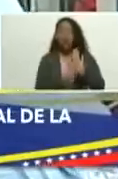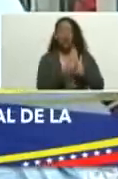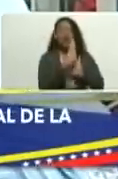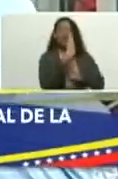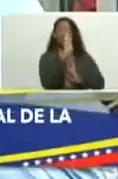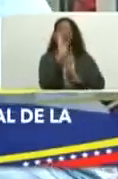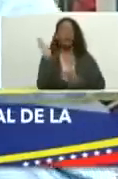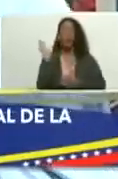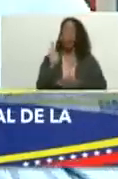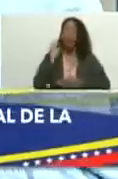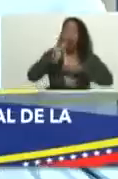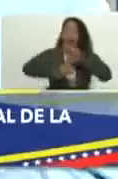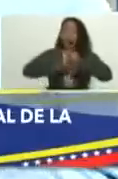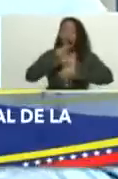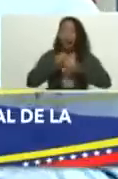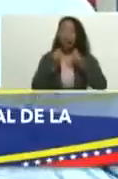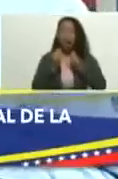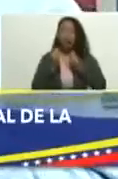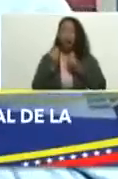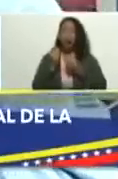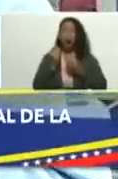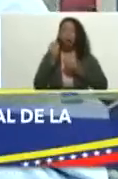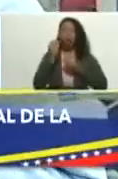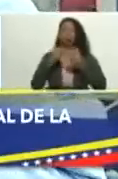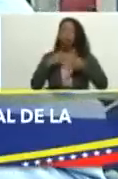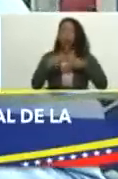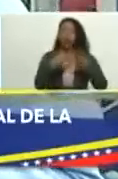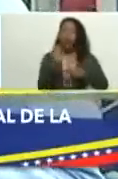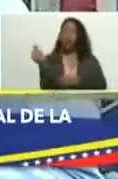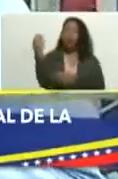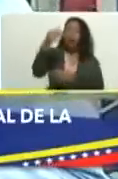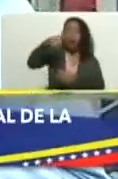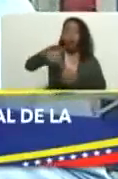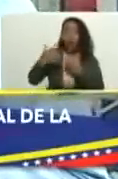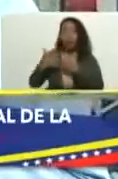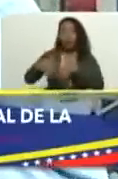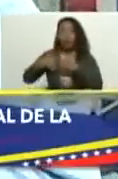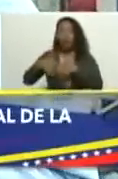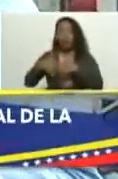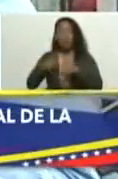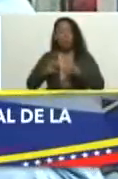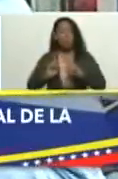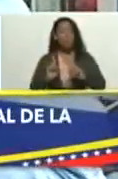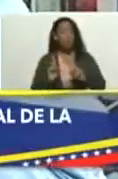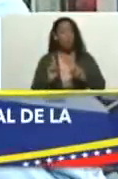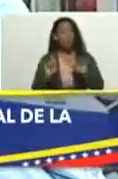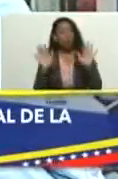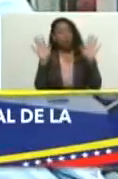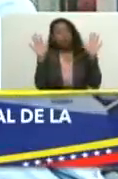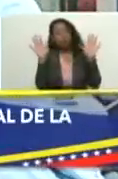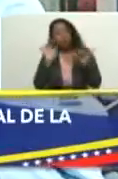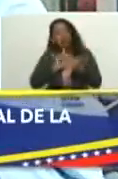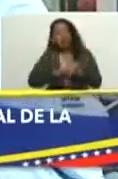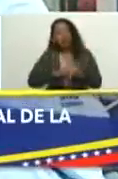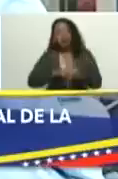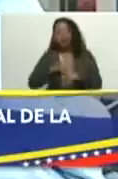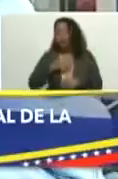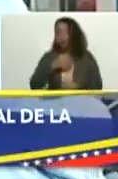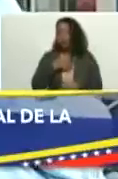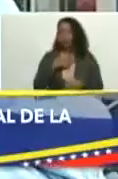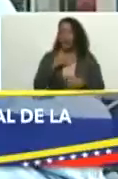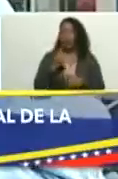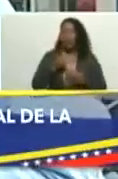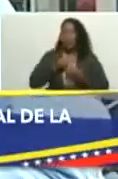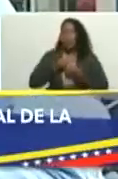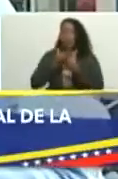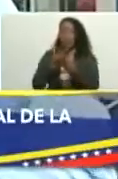desarrollando para apalancar los procesos productivos de esta empresa, pero quizás por el tiempo él no pudo decirle todas las